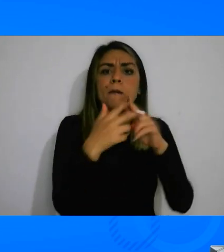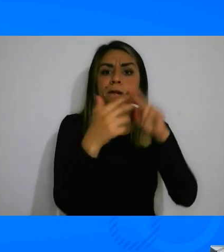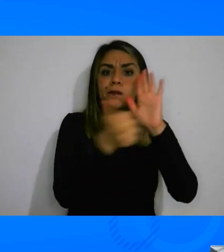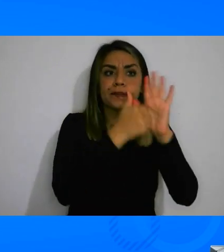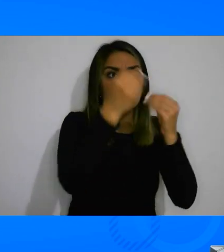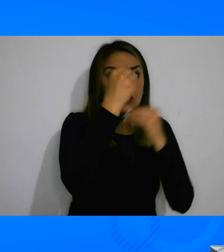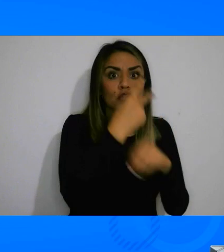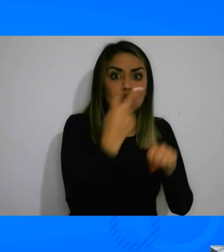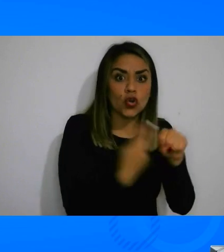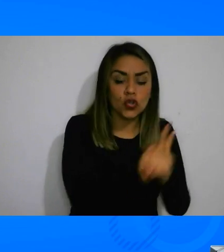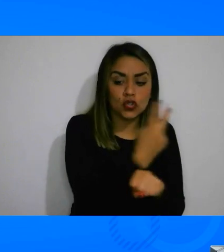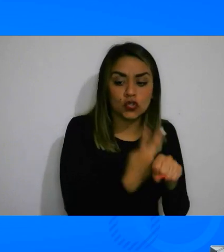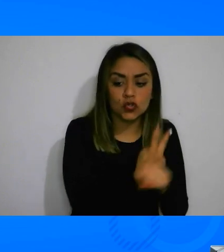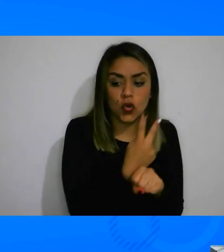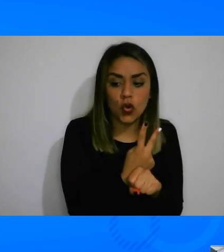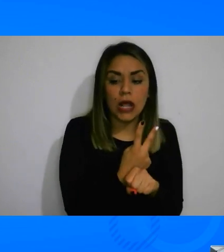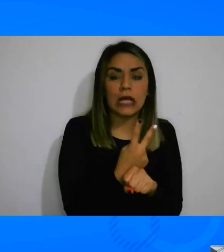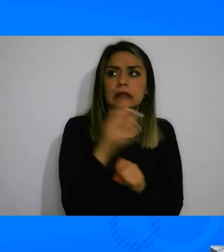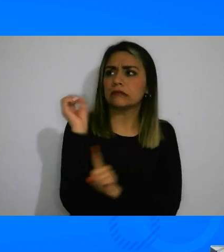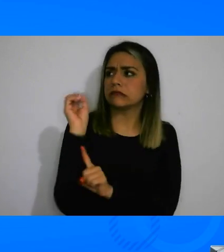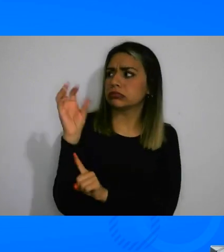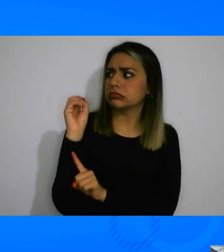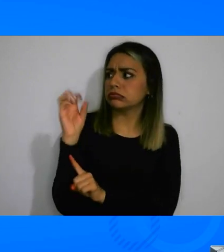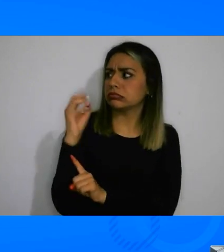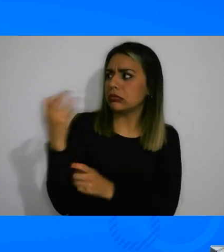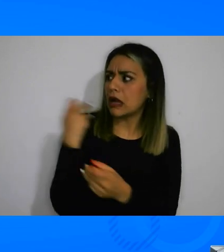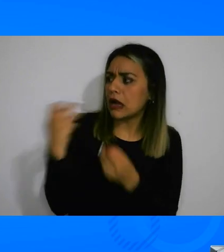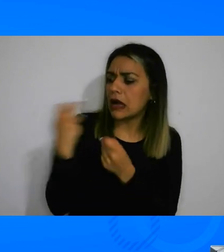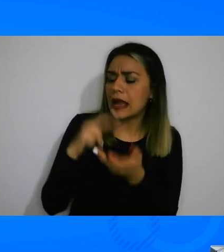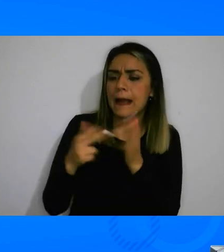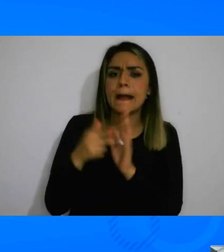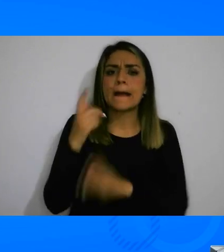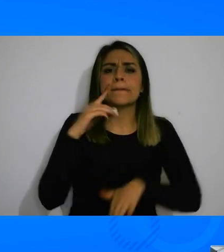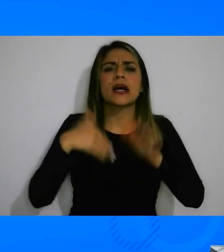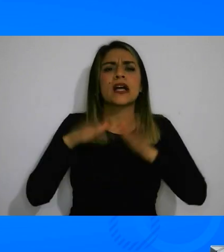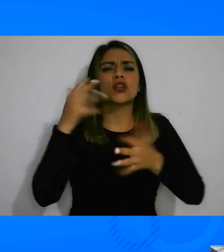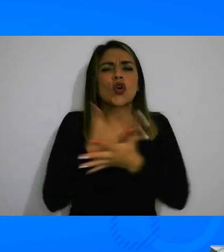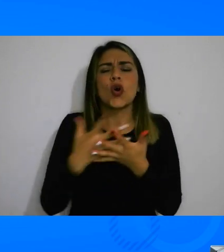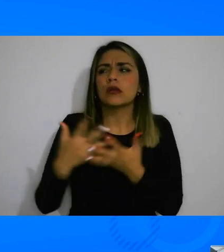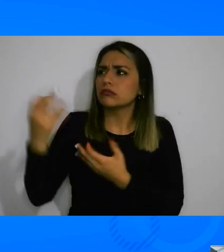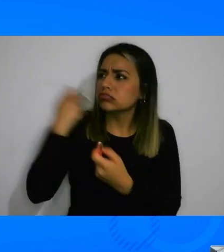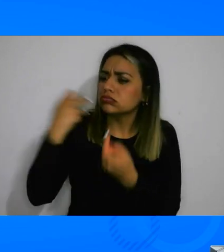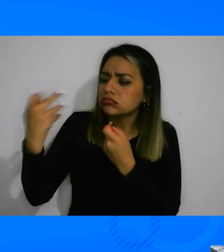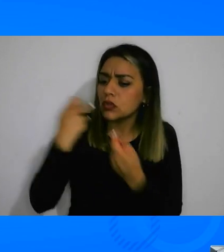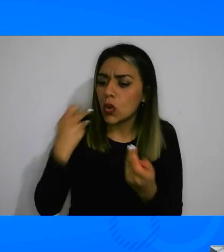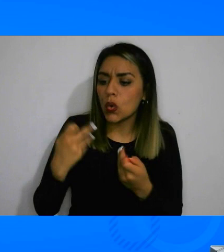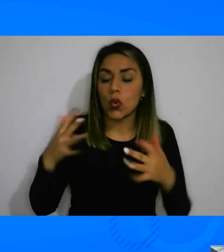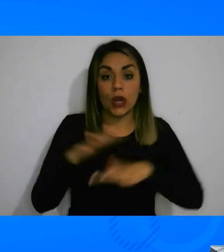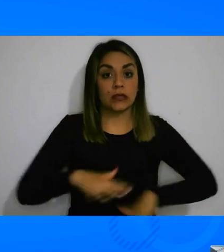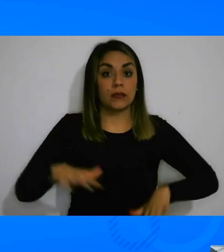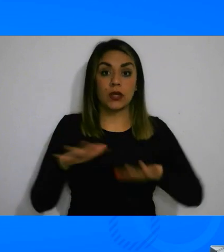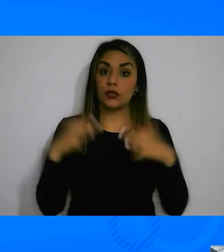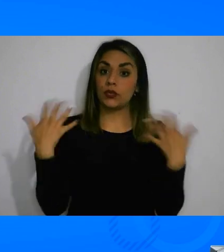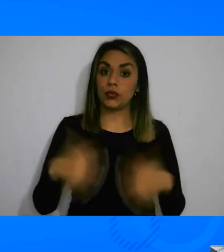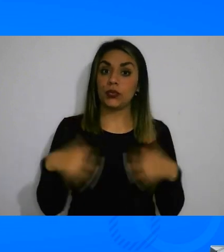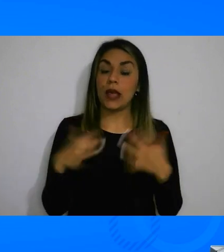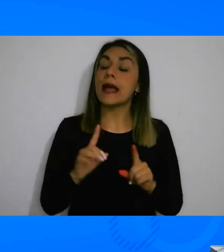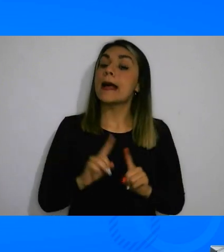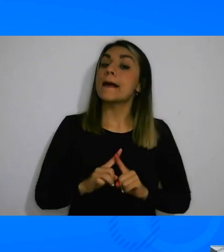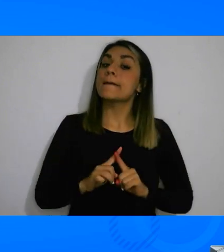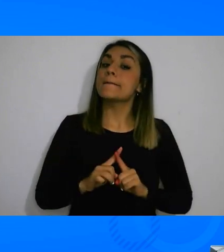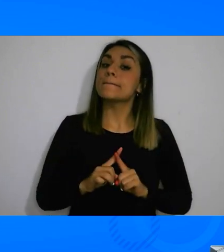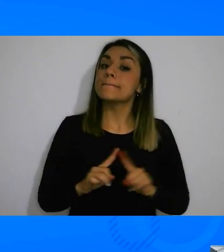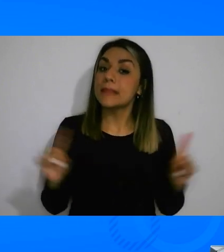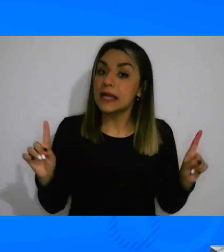2 horas, nuestros exponentes nos cuentan la mayoría de cosas, Es un espacio súper importante, pero